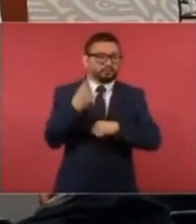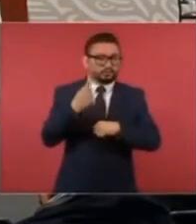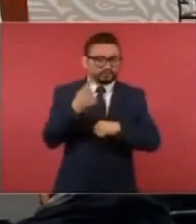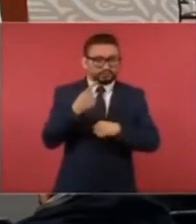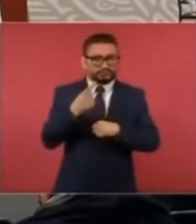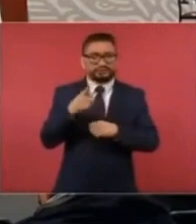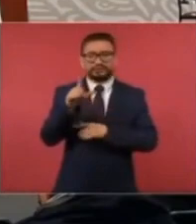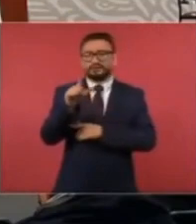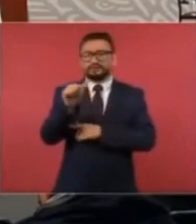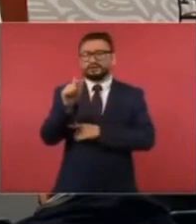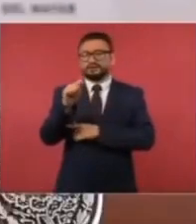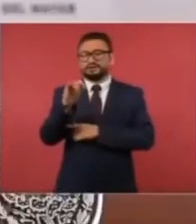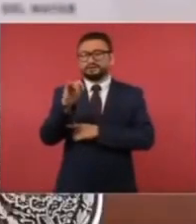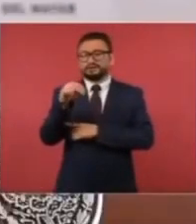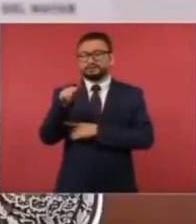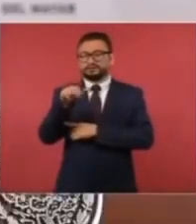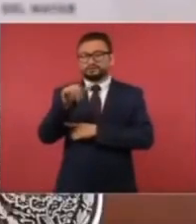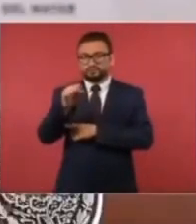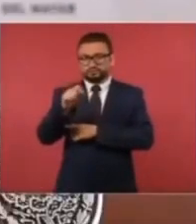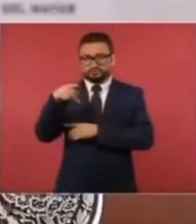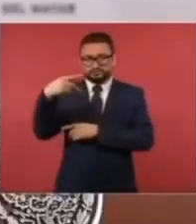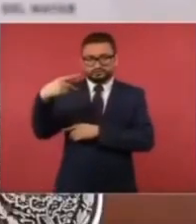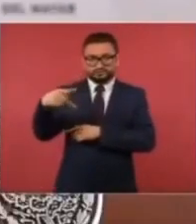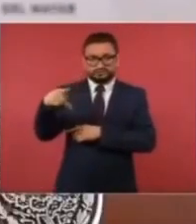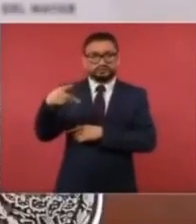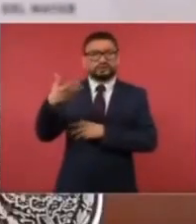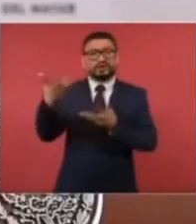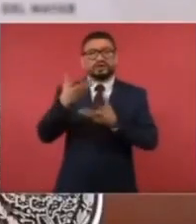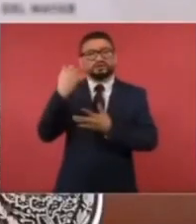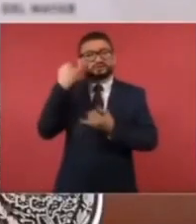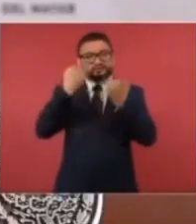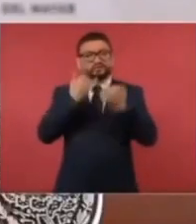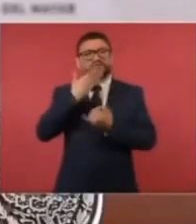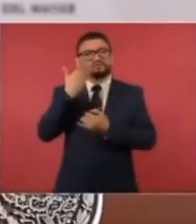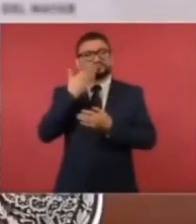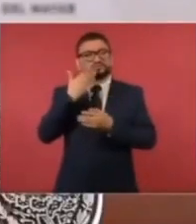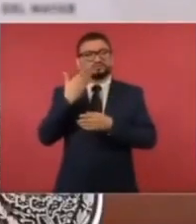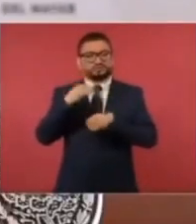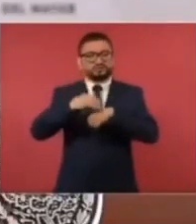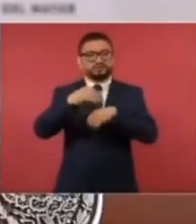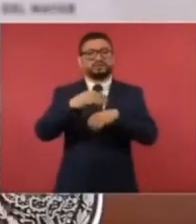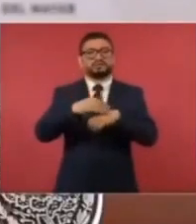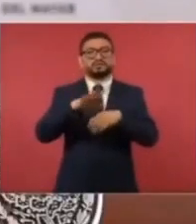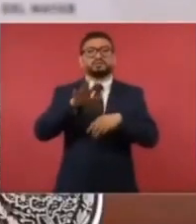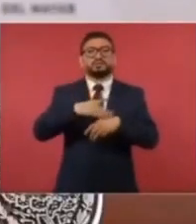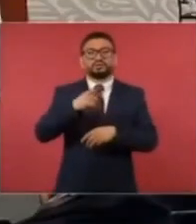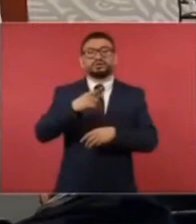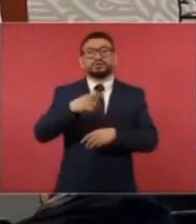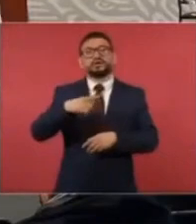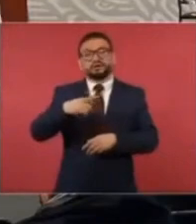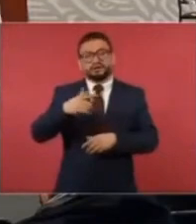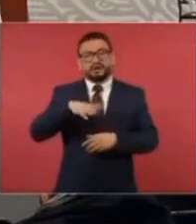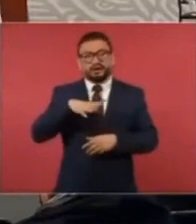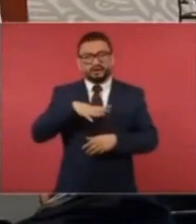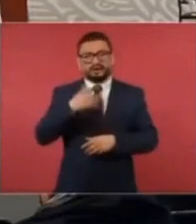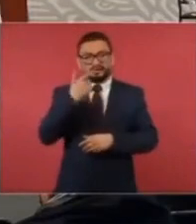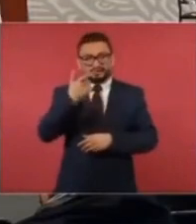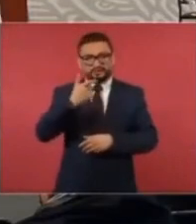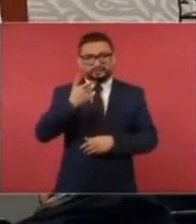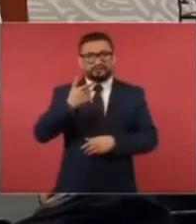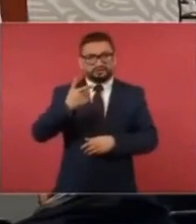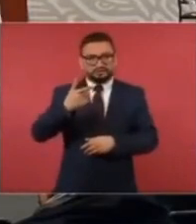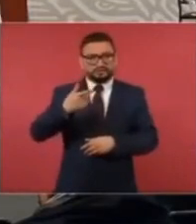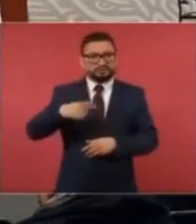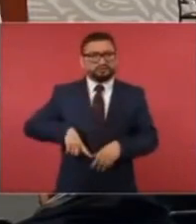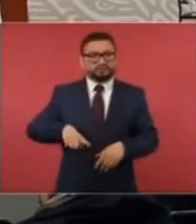facturas de trabajos que no hace Víctor esto es un gobernador que van con